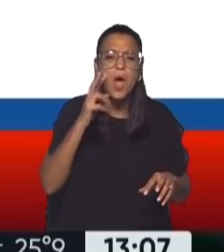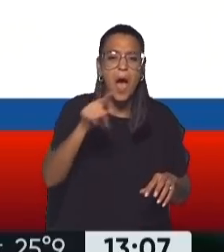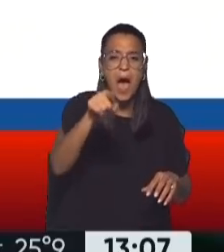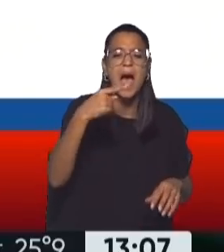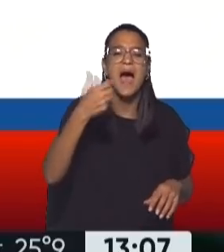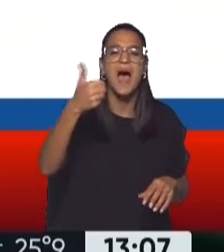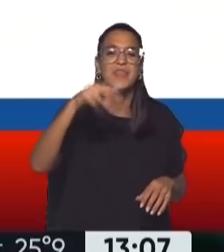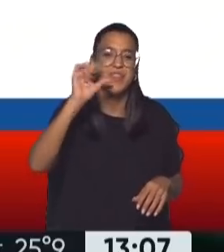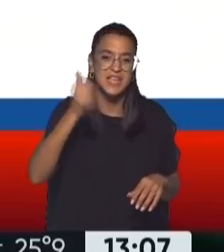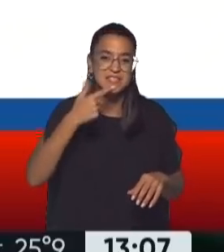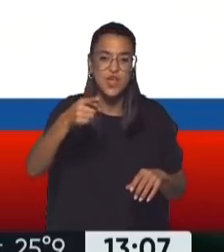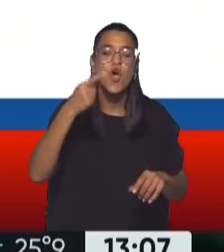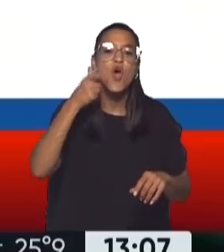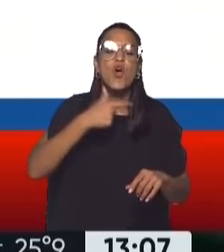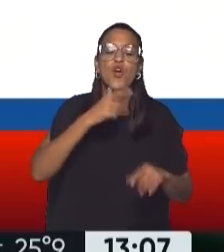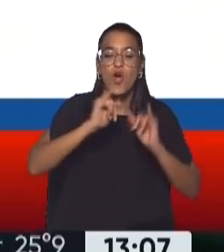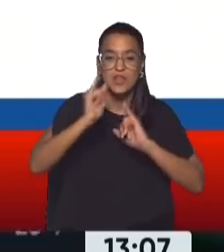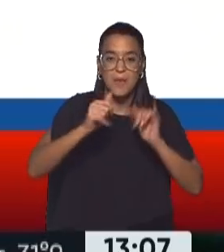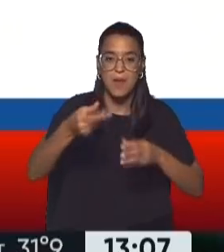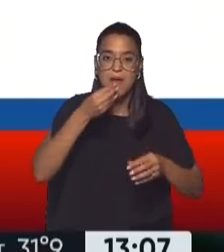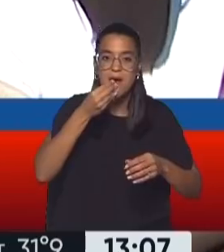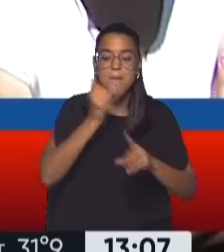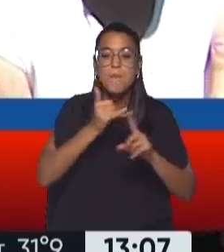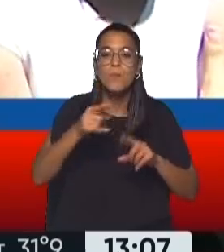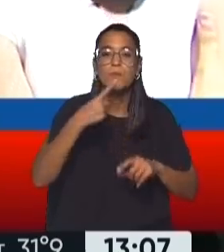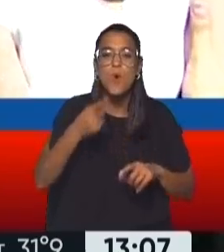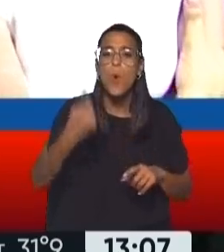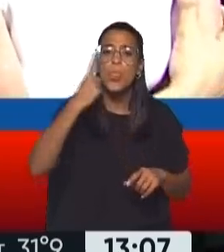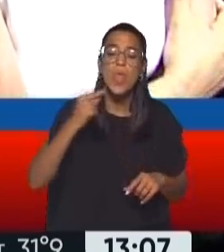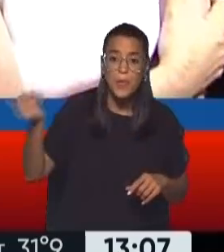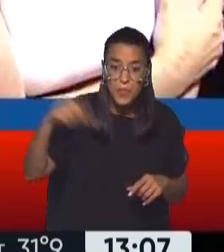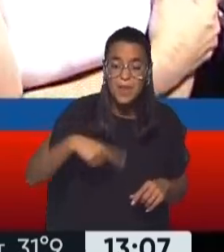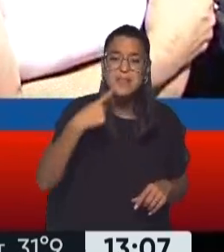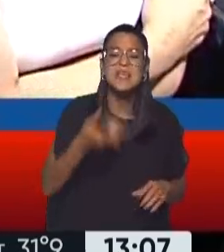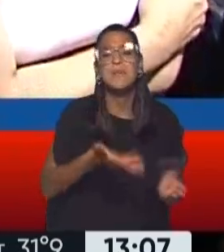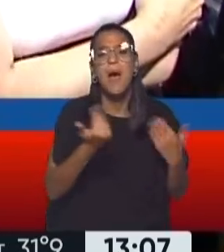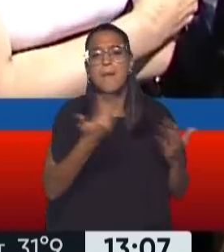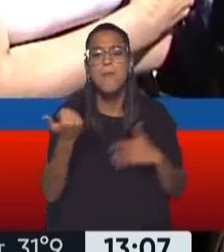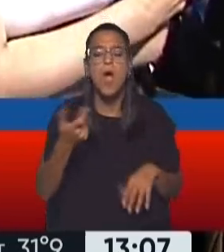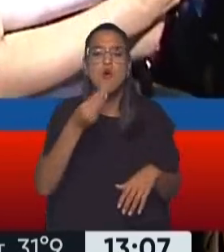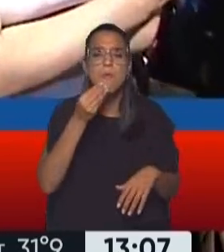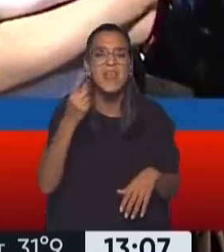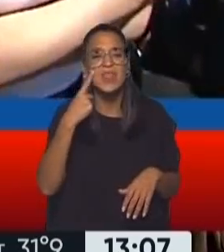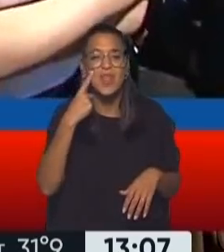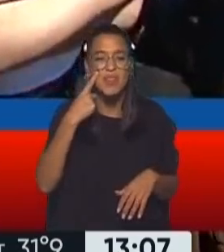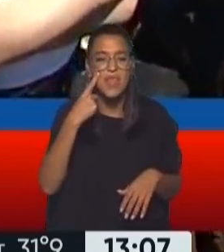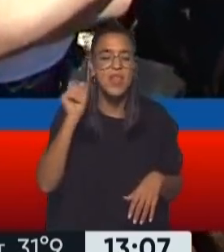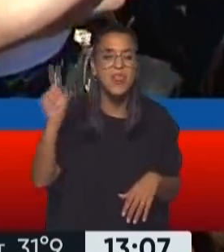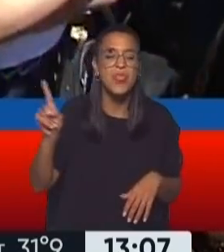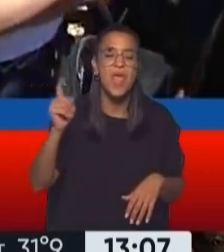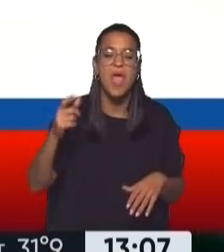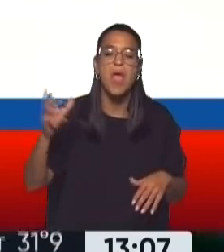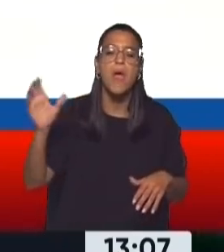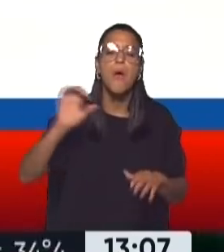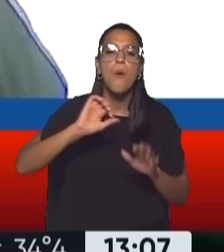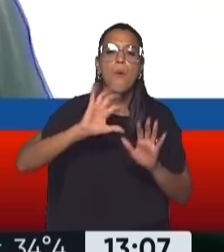está Andrés, lo comentaba en un almuerzo, que un día viene y me dice, che, vamos a comer con el intendente de Florencio